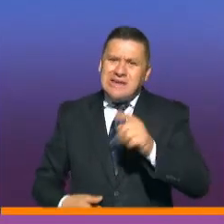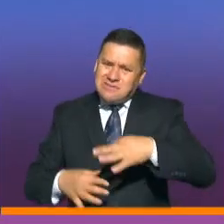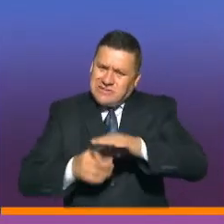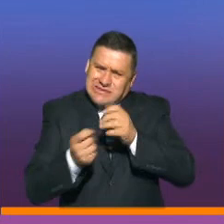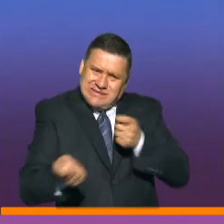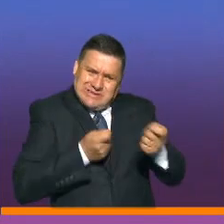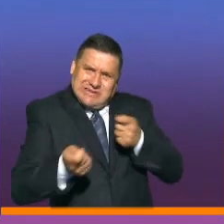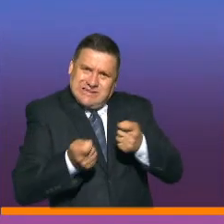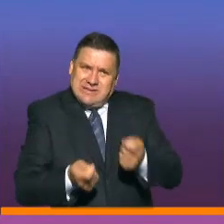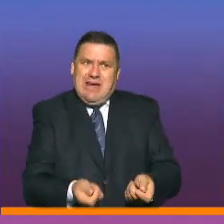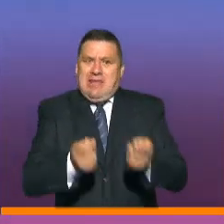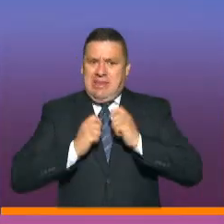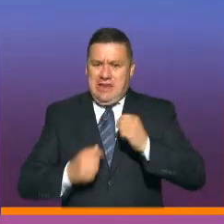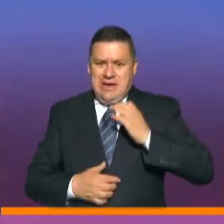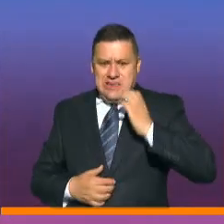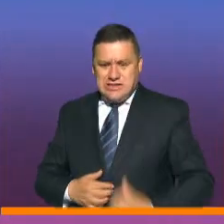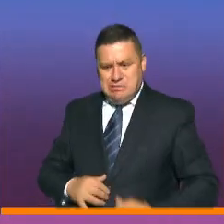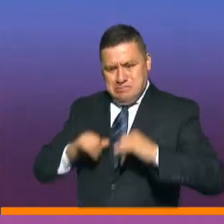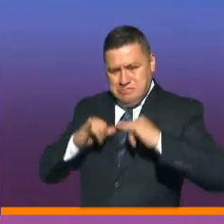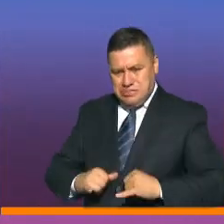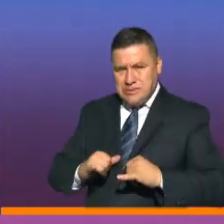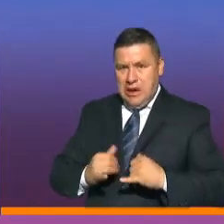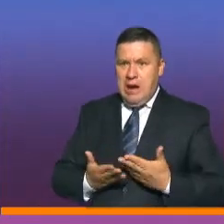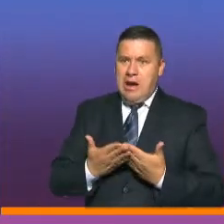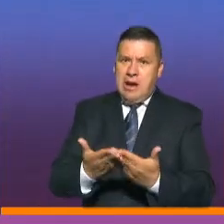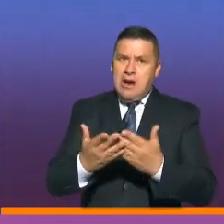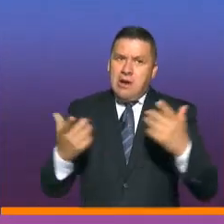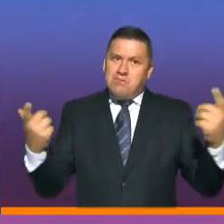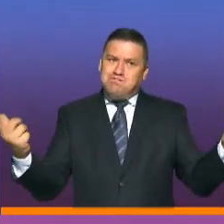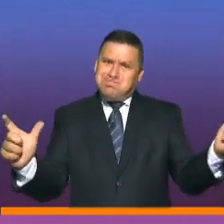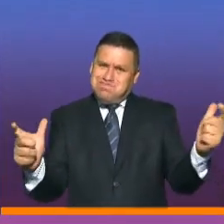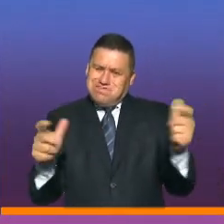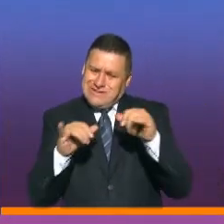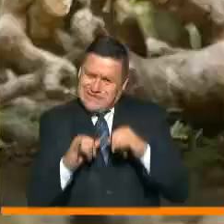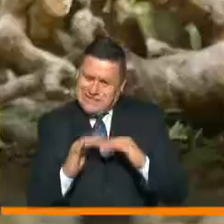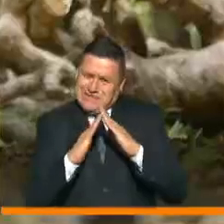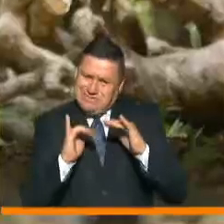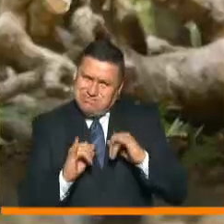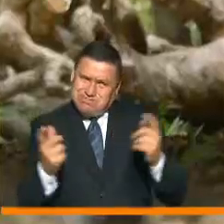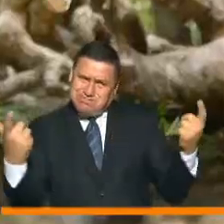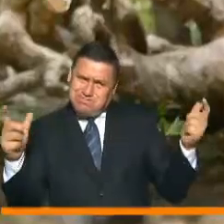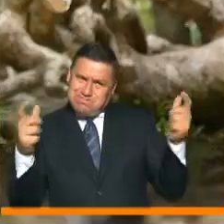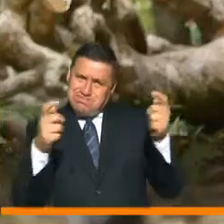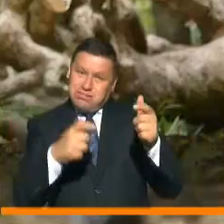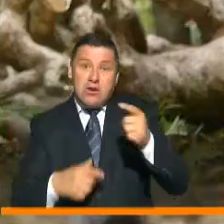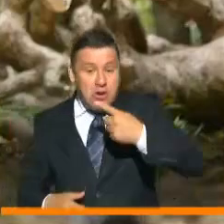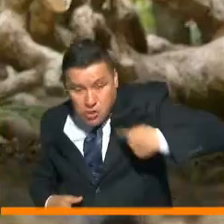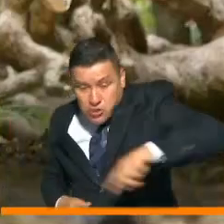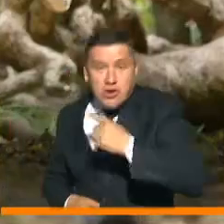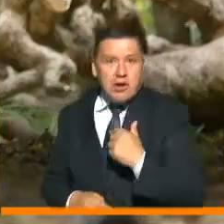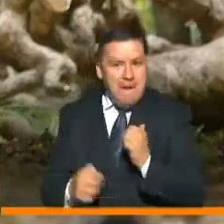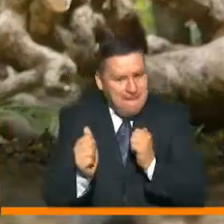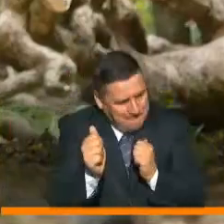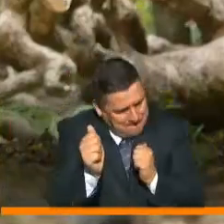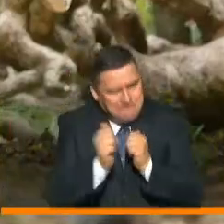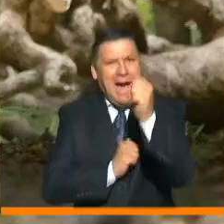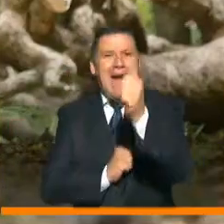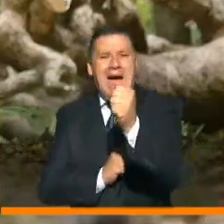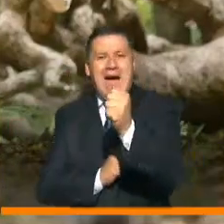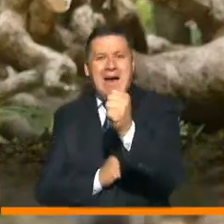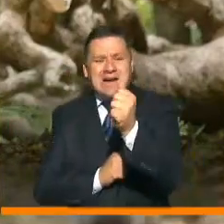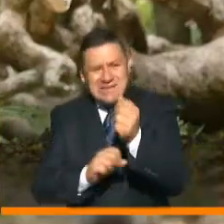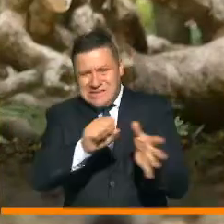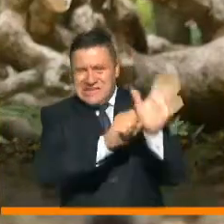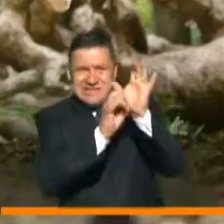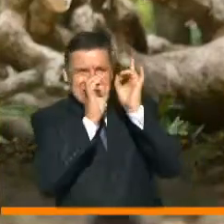estrategias son el aporte que como ciudadanos podemos entregar para mitigar los efectos de la pandemia y, entre todos, superar el COVID-19 lo